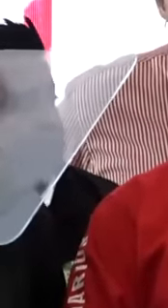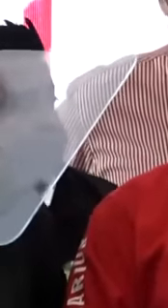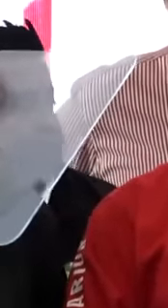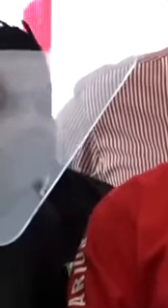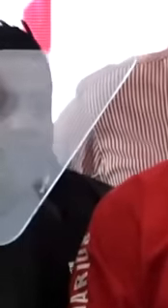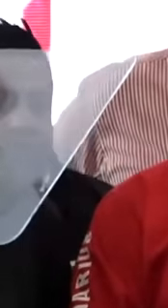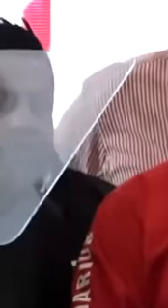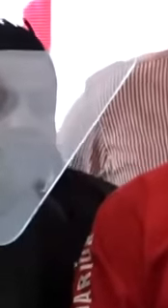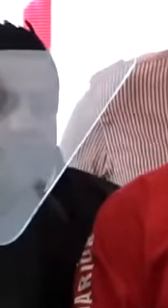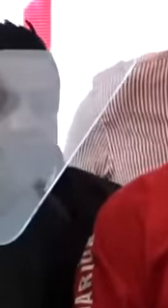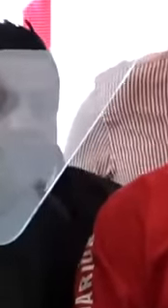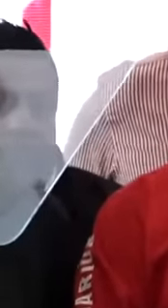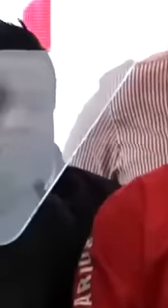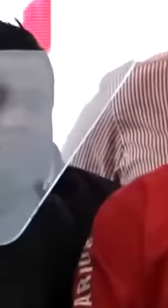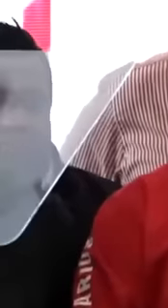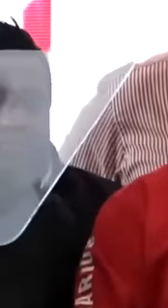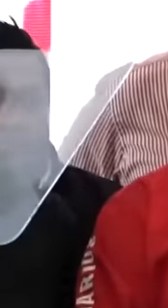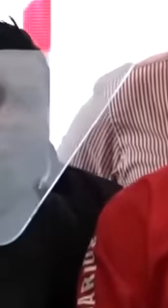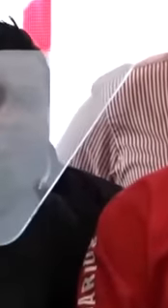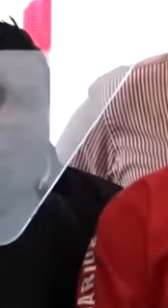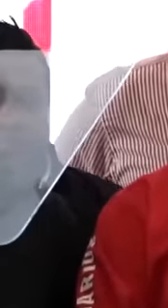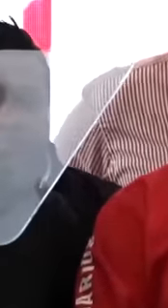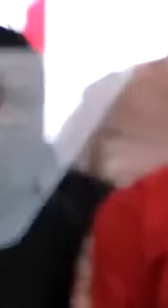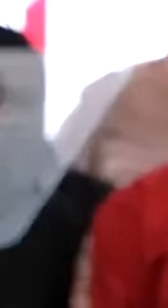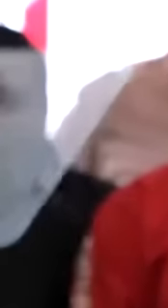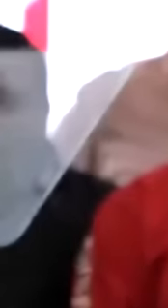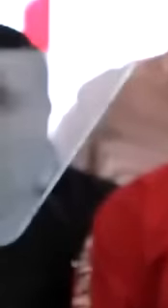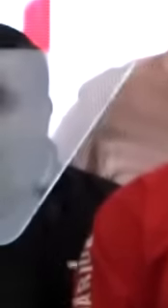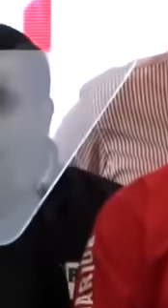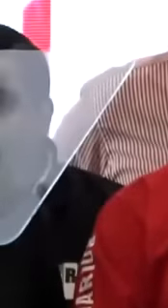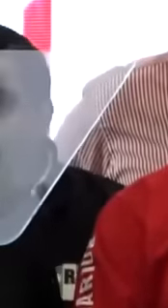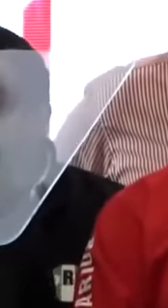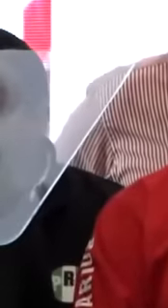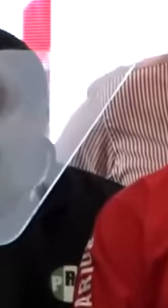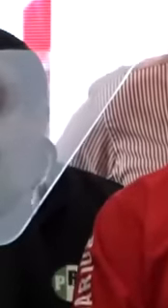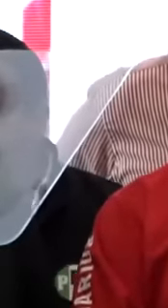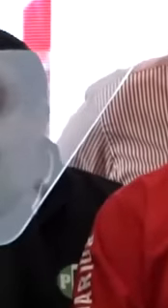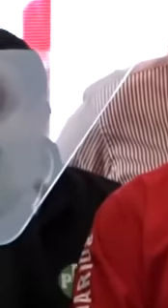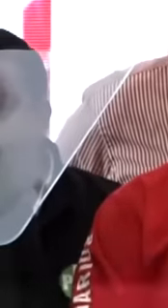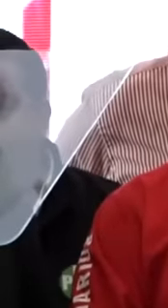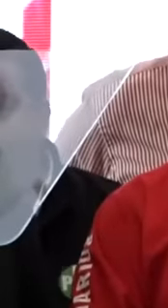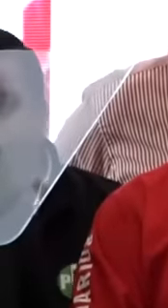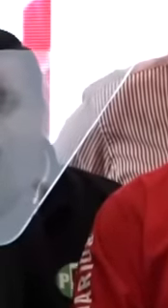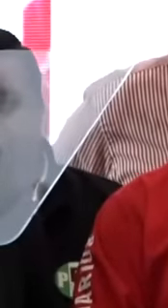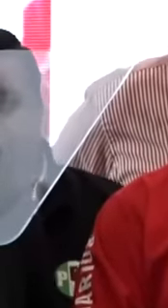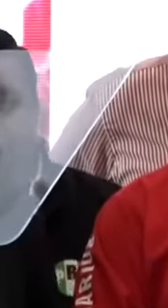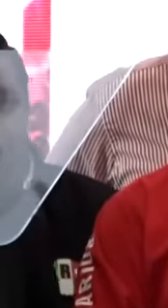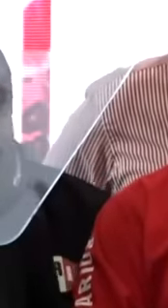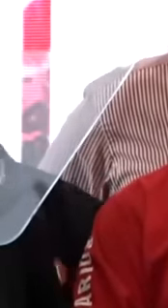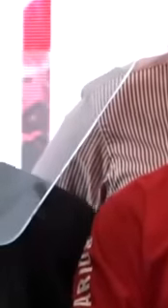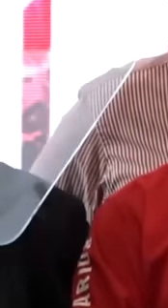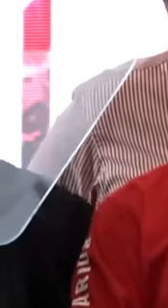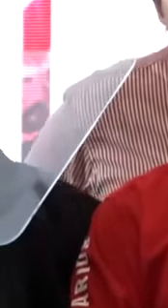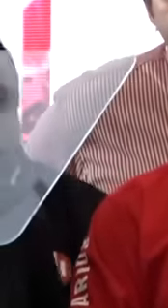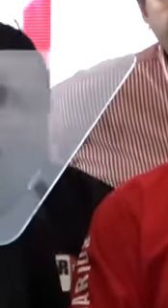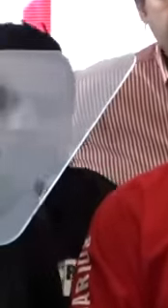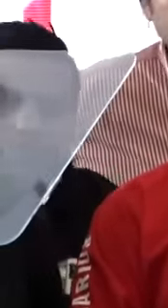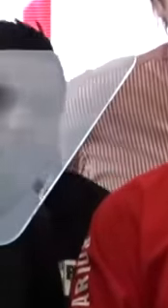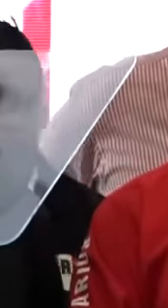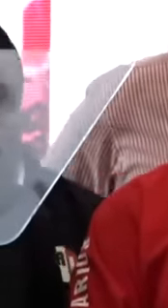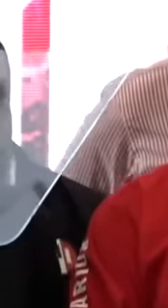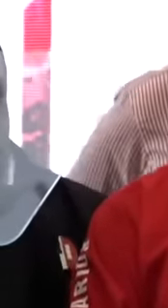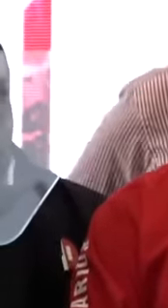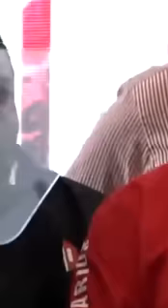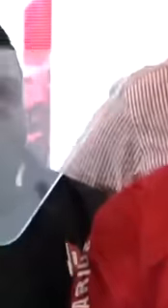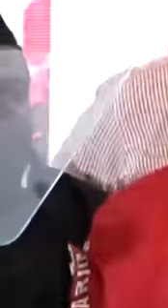demócrata, firmemente comprometida con el respeto a la ley. Así lo he demostrado como ciudadana y a